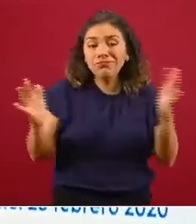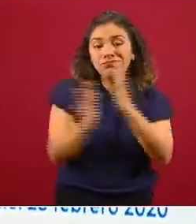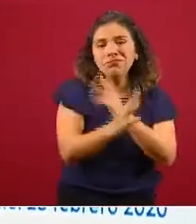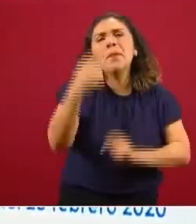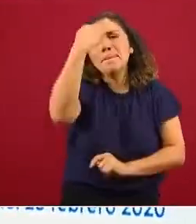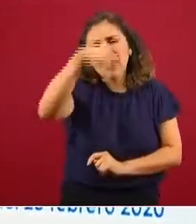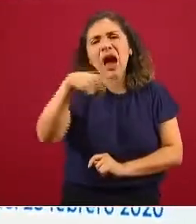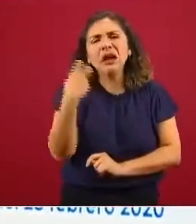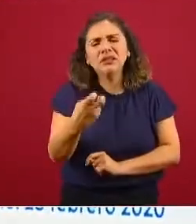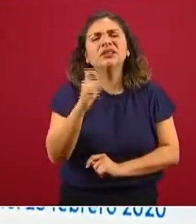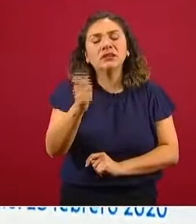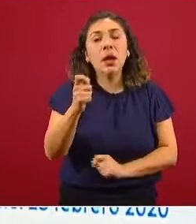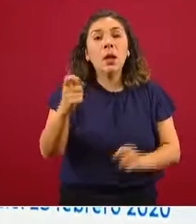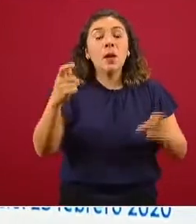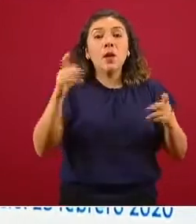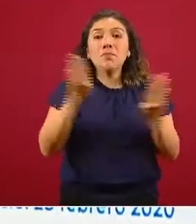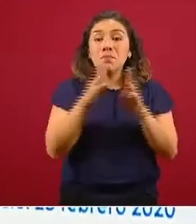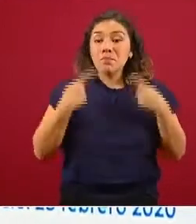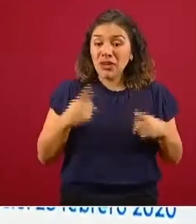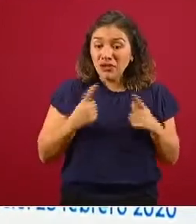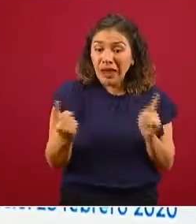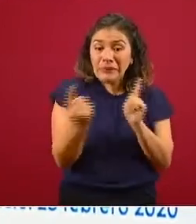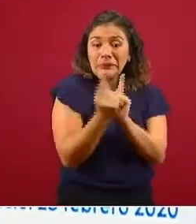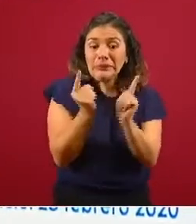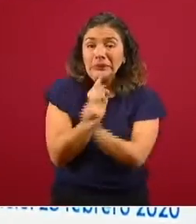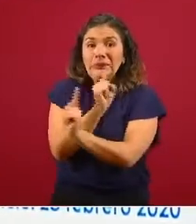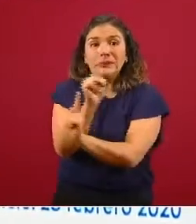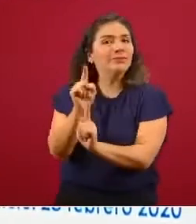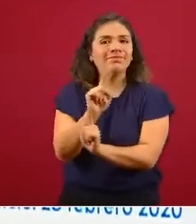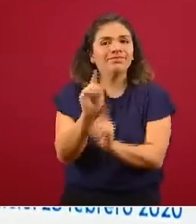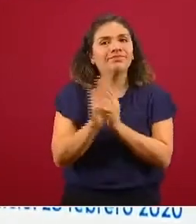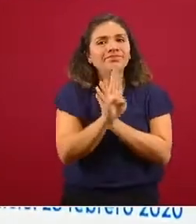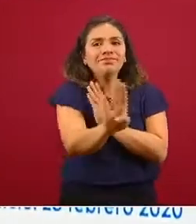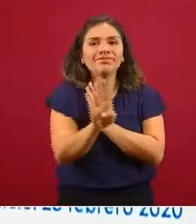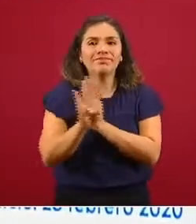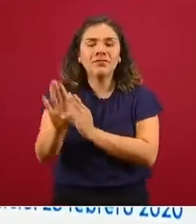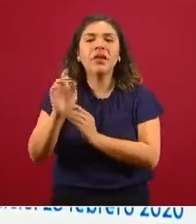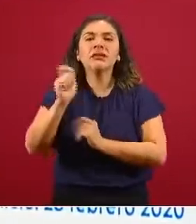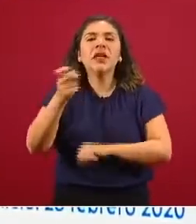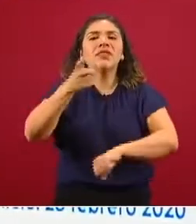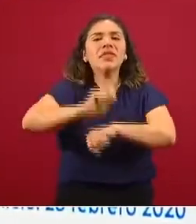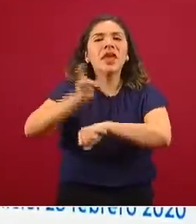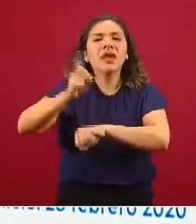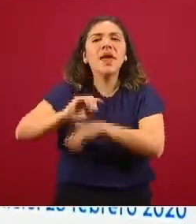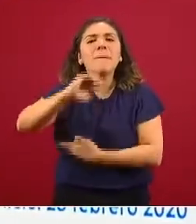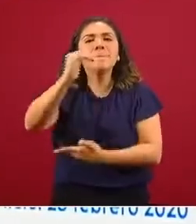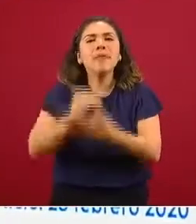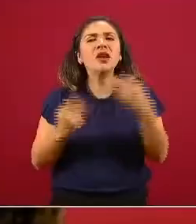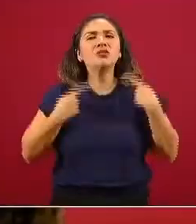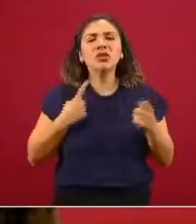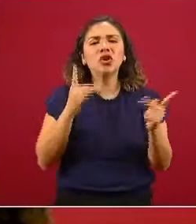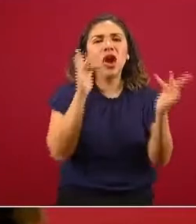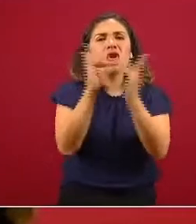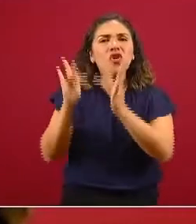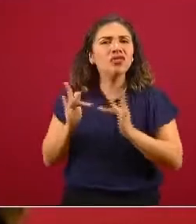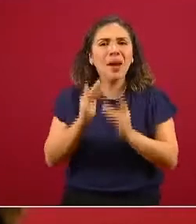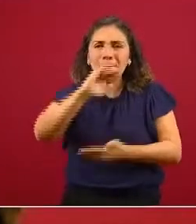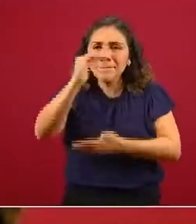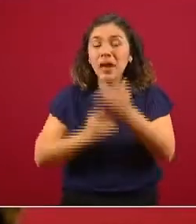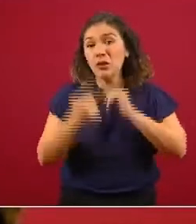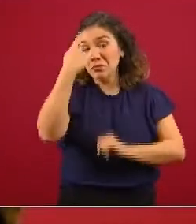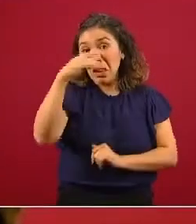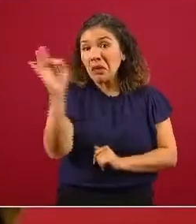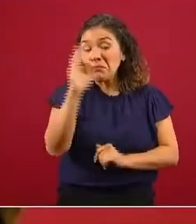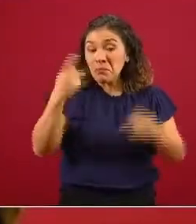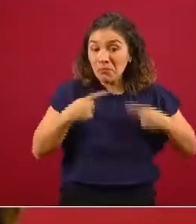objetivo, disminuir la proximidad entre personas, que día a día haya menos contactos entre personas para que aquellas